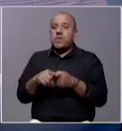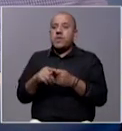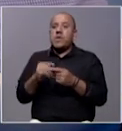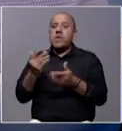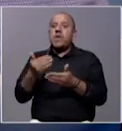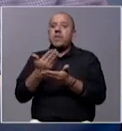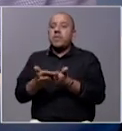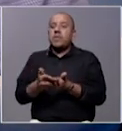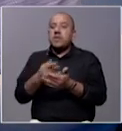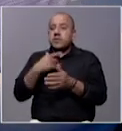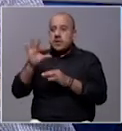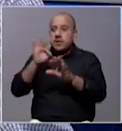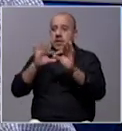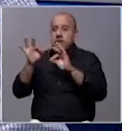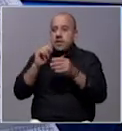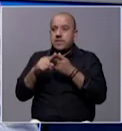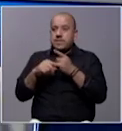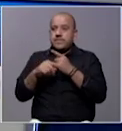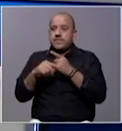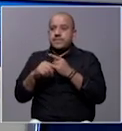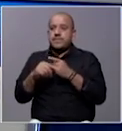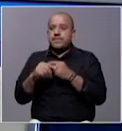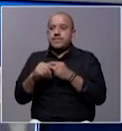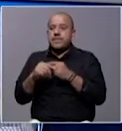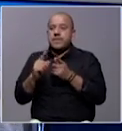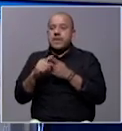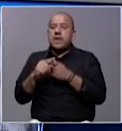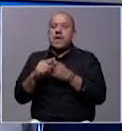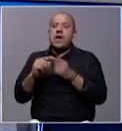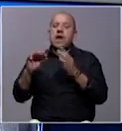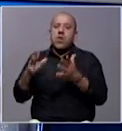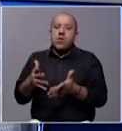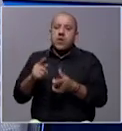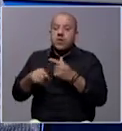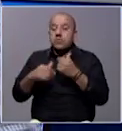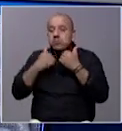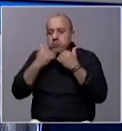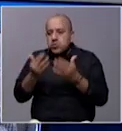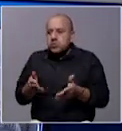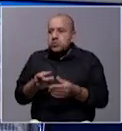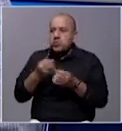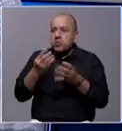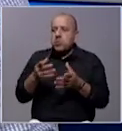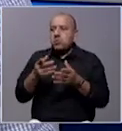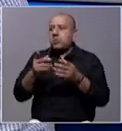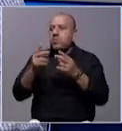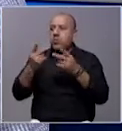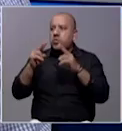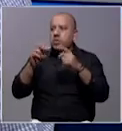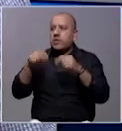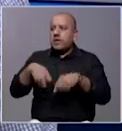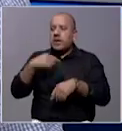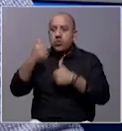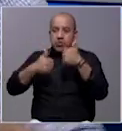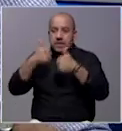partido es elegido se convierte en el proyecto de ley que se redactan y van al parlamento ahora no sé por qué razón supongo que por una razón de competencia